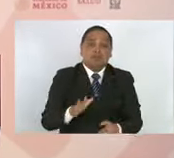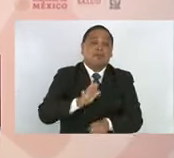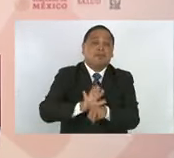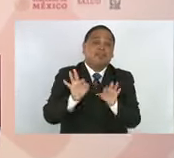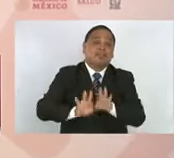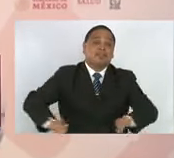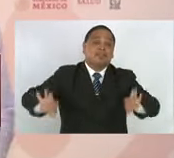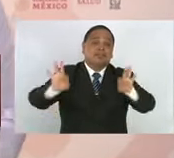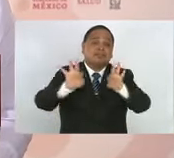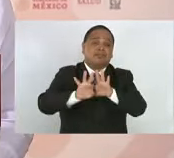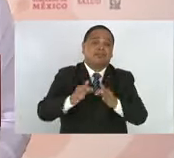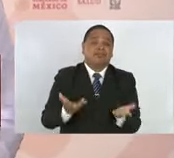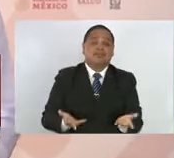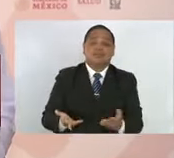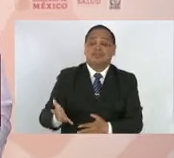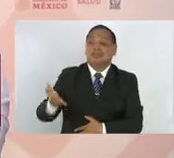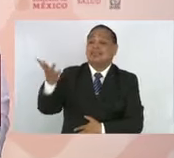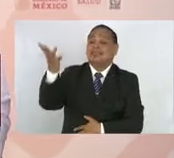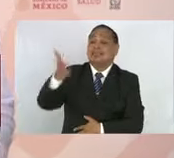importante que de cada 10